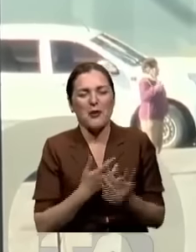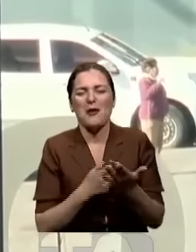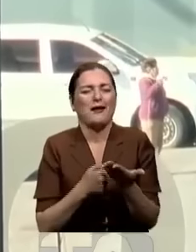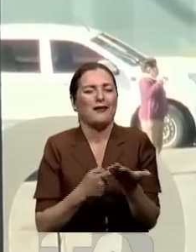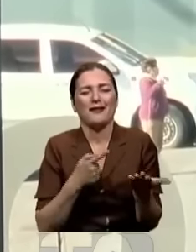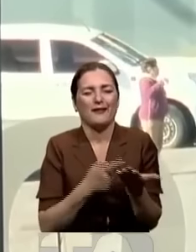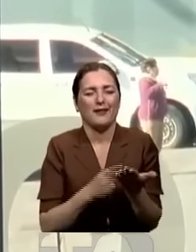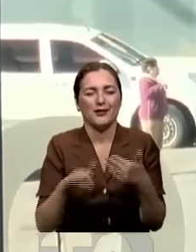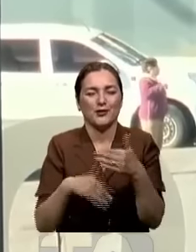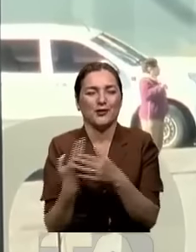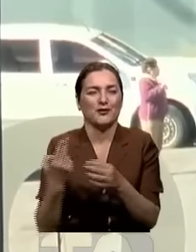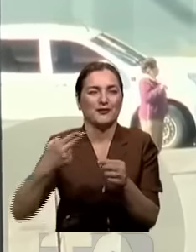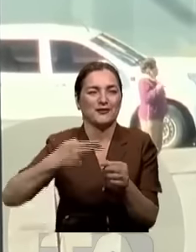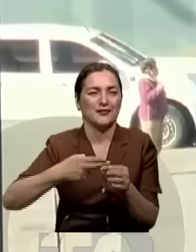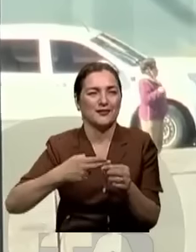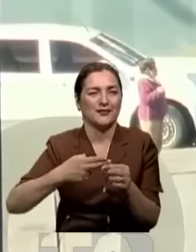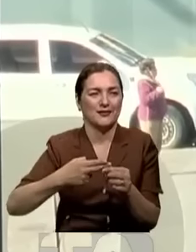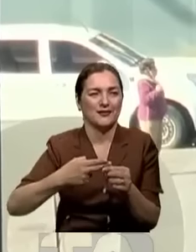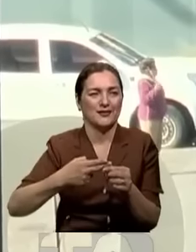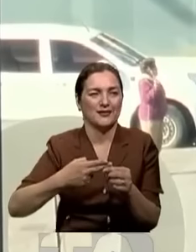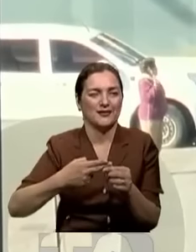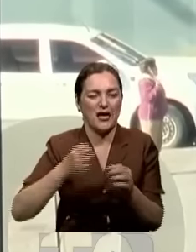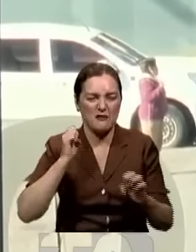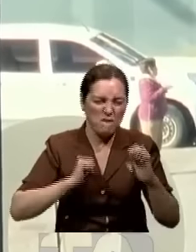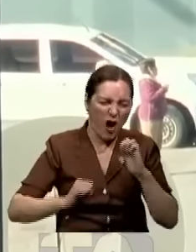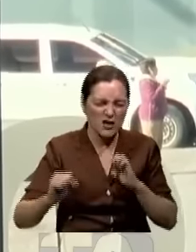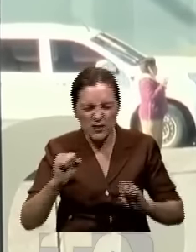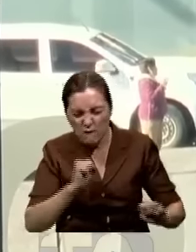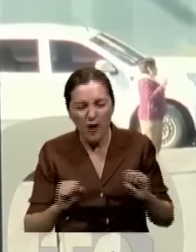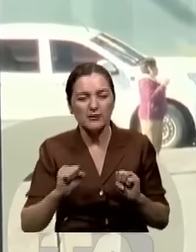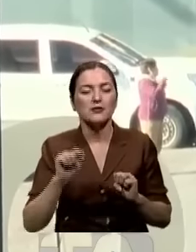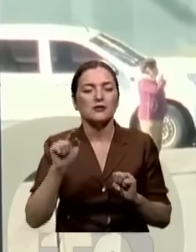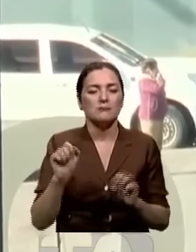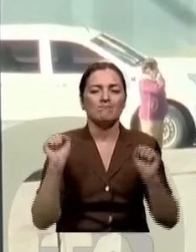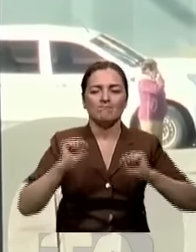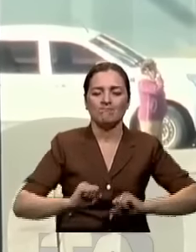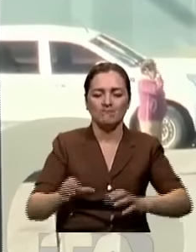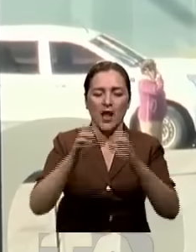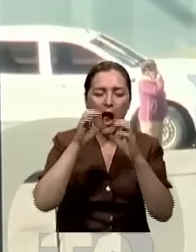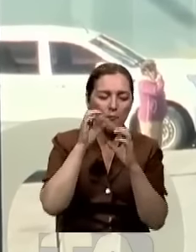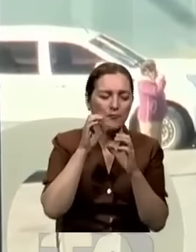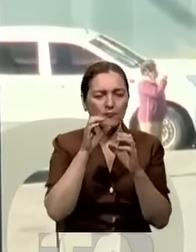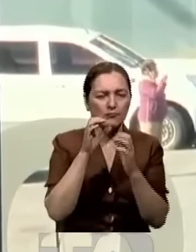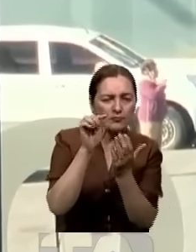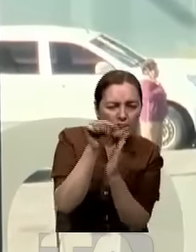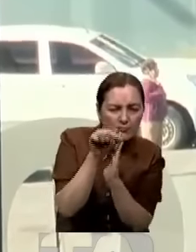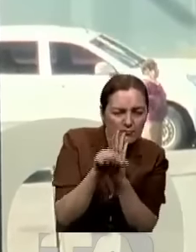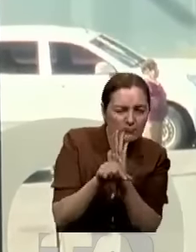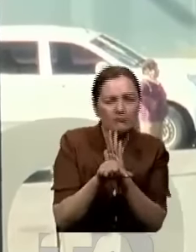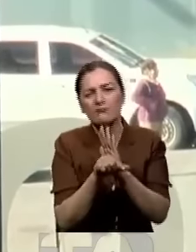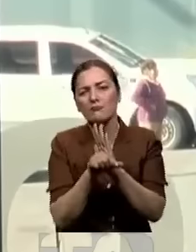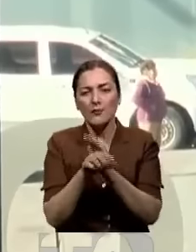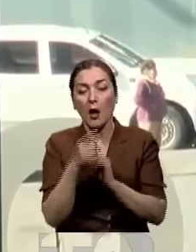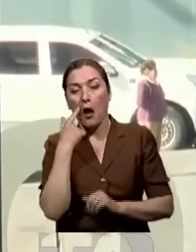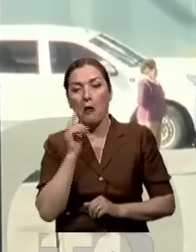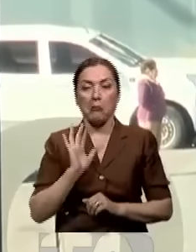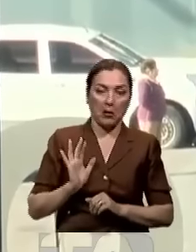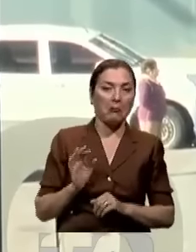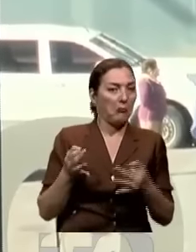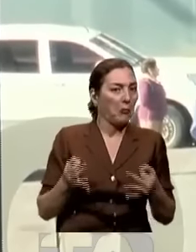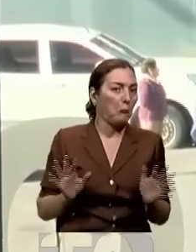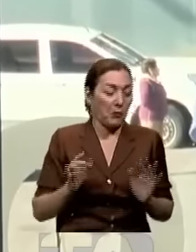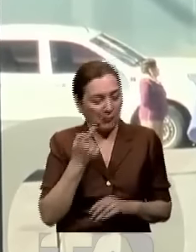es que cada finalista que se ha esforzado mucho nos pueda dar esos detalles, esa retroalimentación que les dimos,